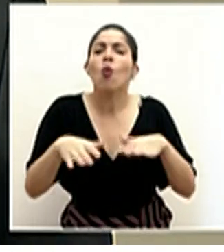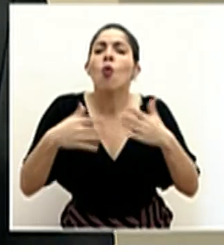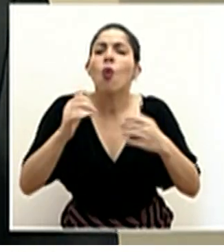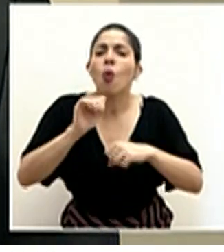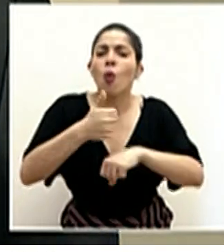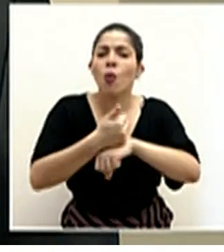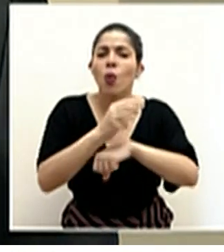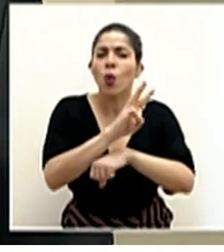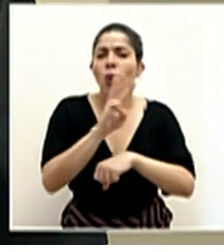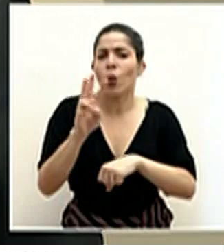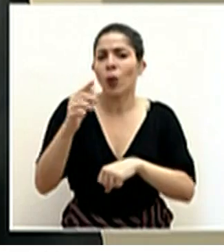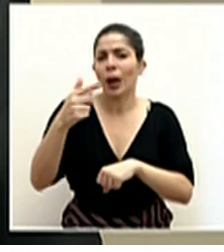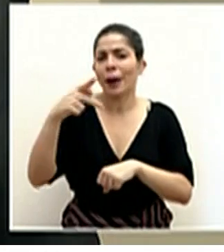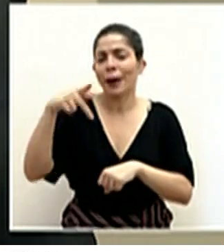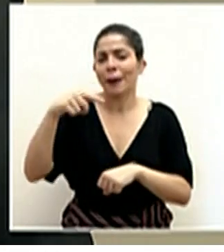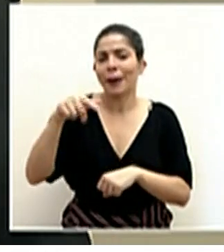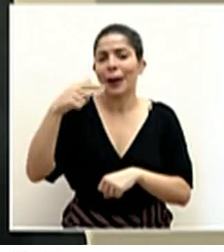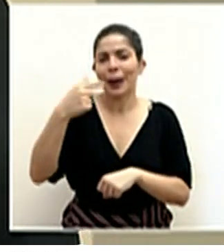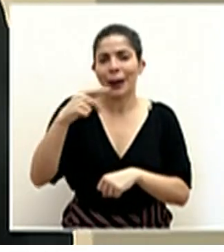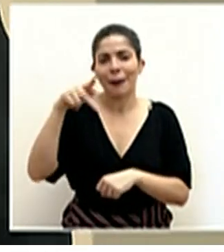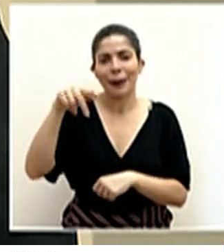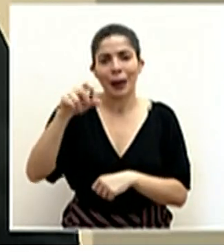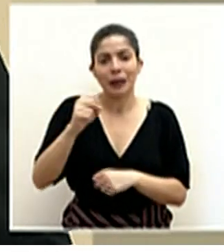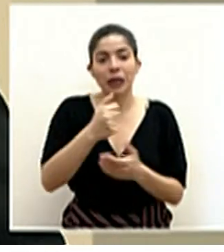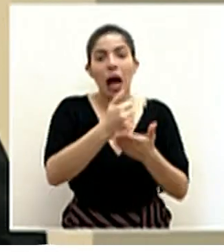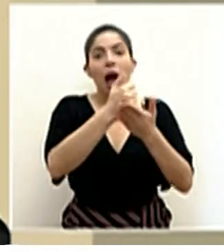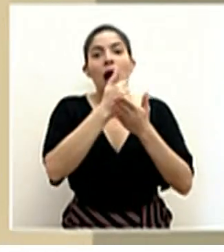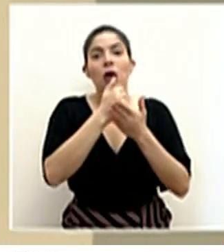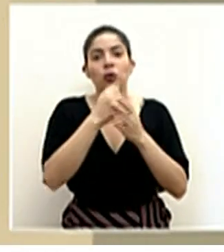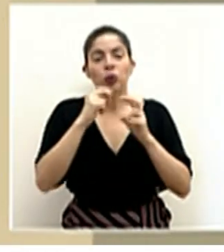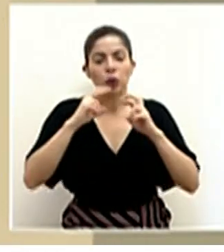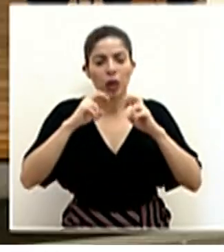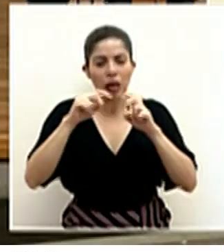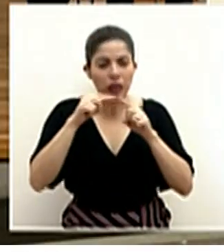GPS para trazabilidad sanitaria. Buenas tardes a ambos.